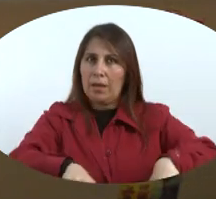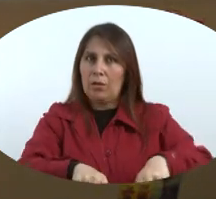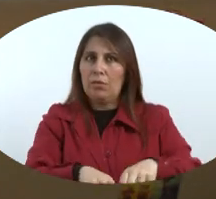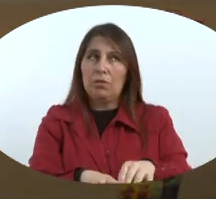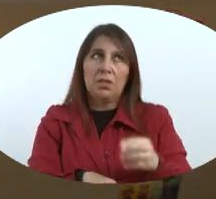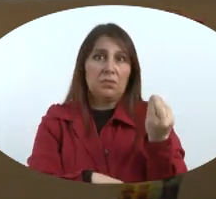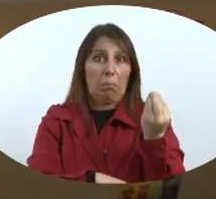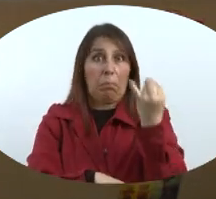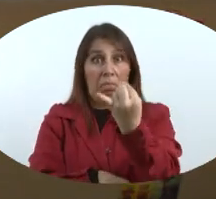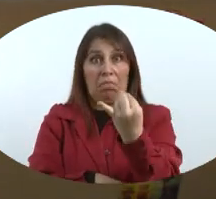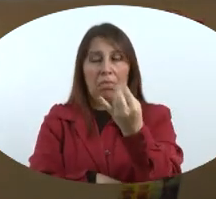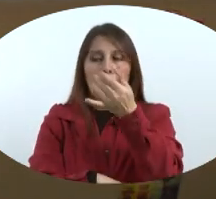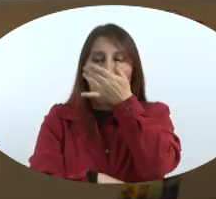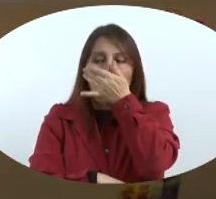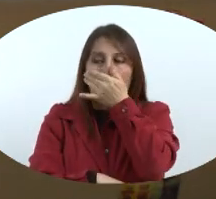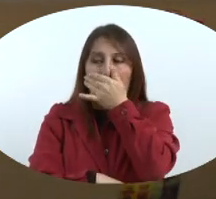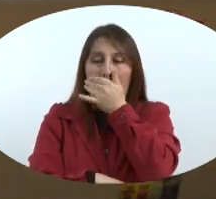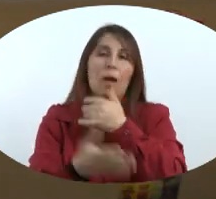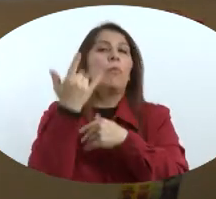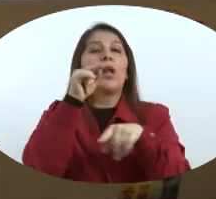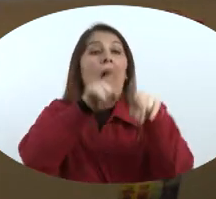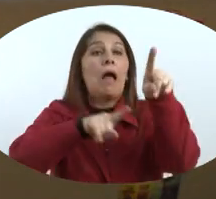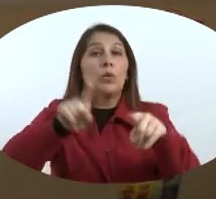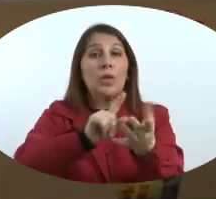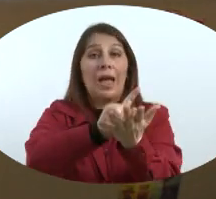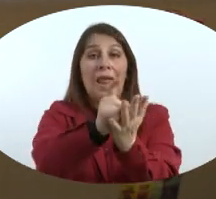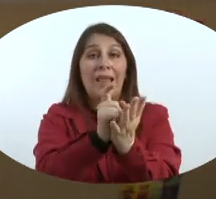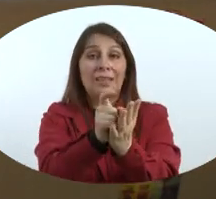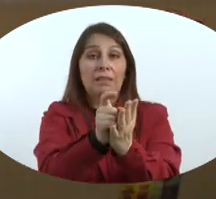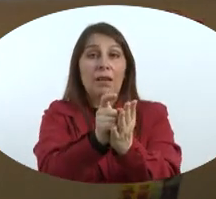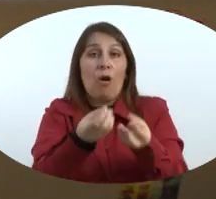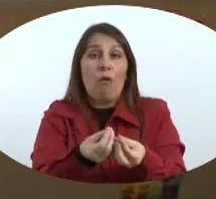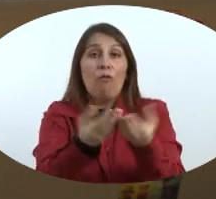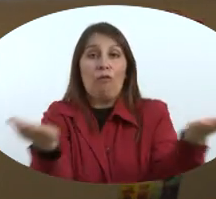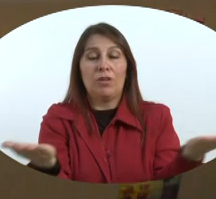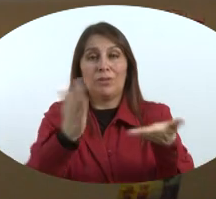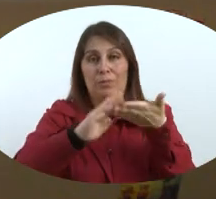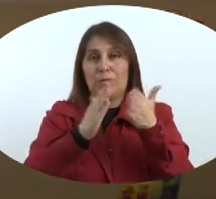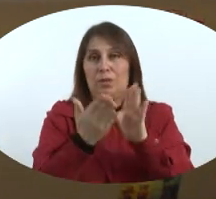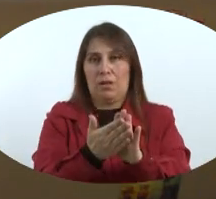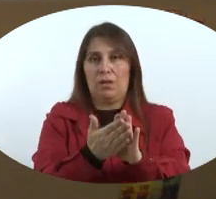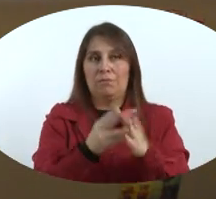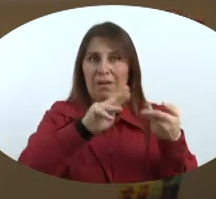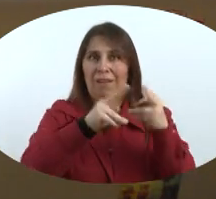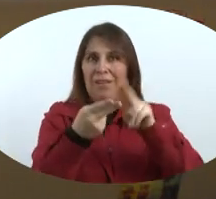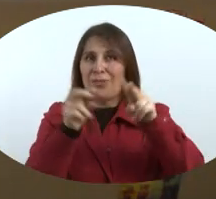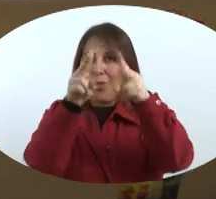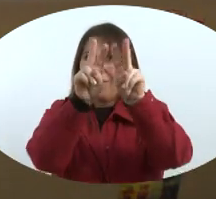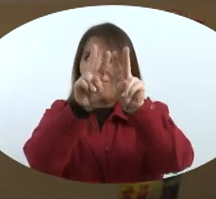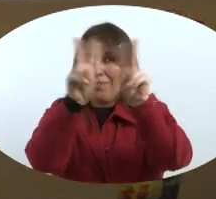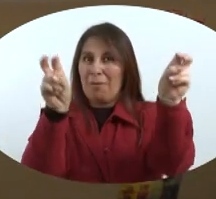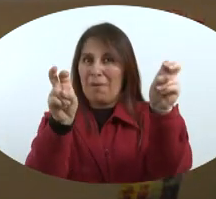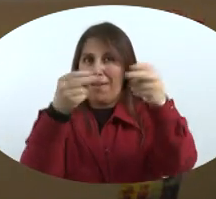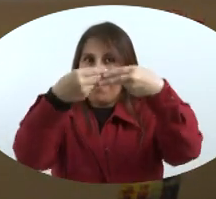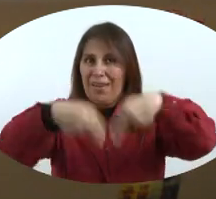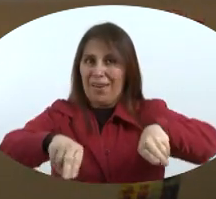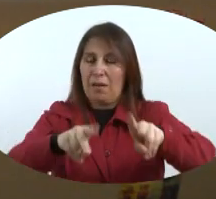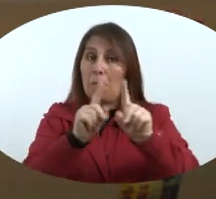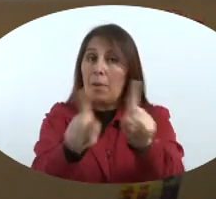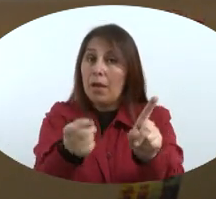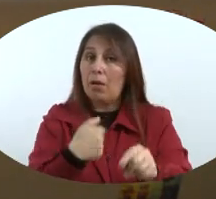algunas selectivas que ofrece comunitaria pero creemos que el